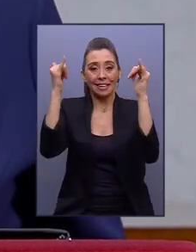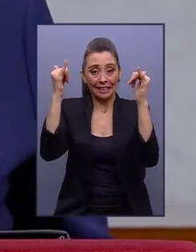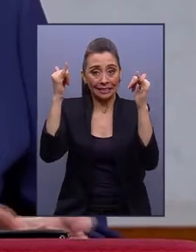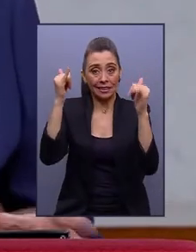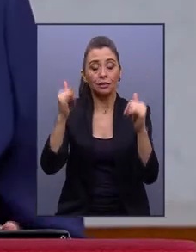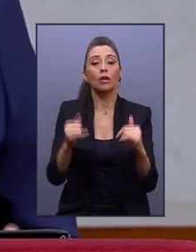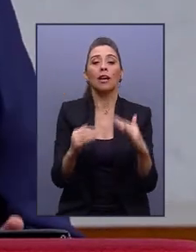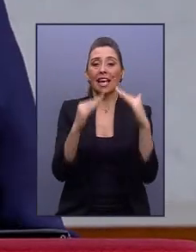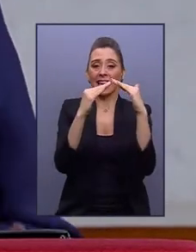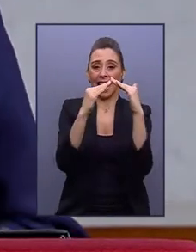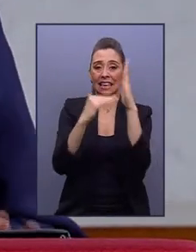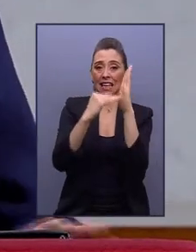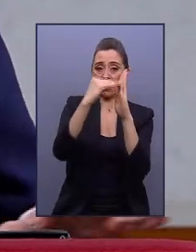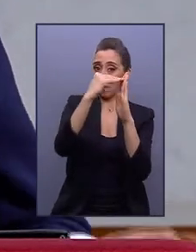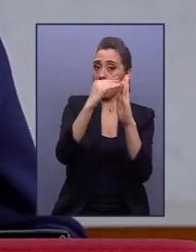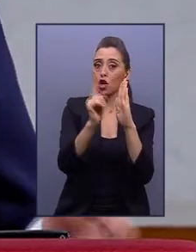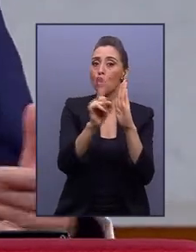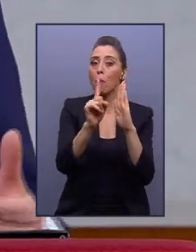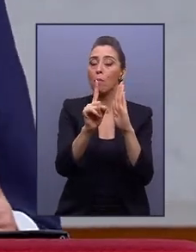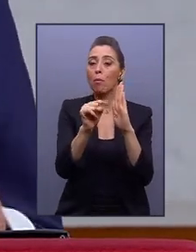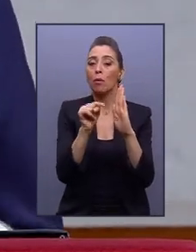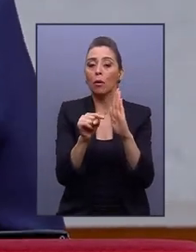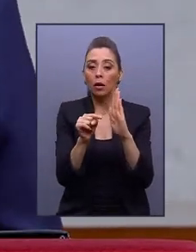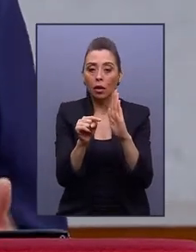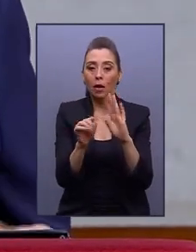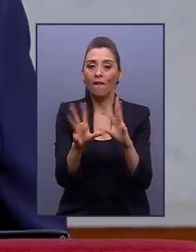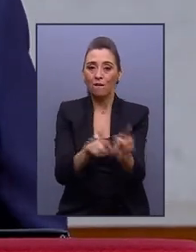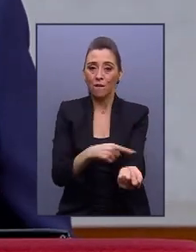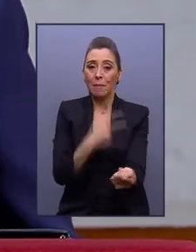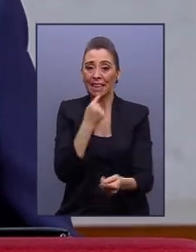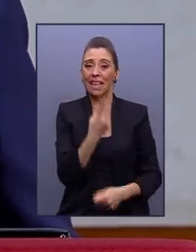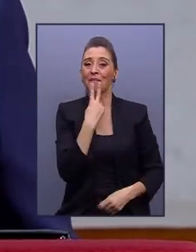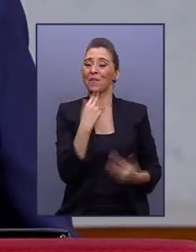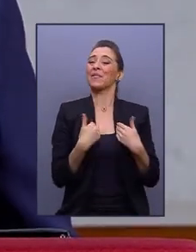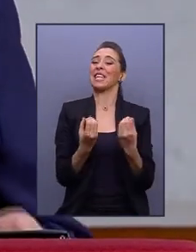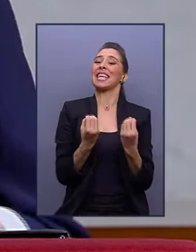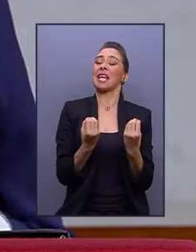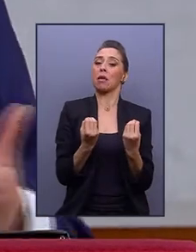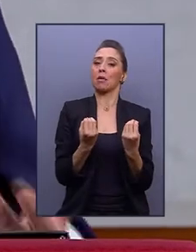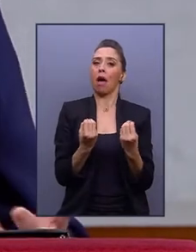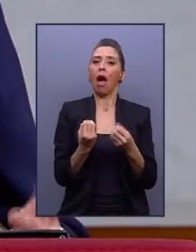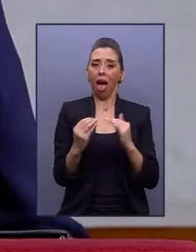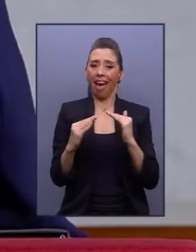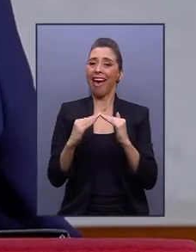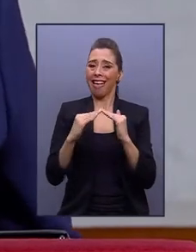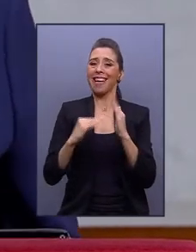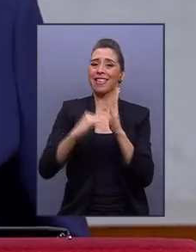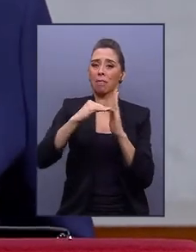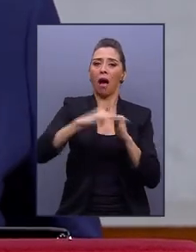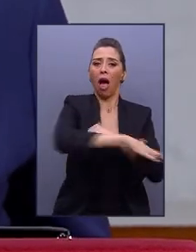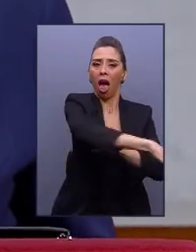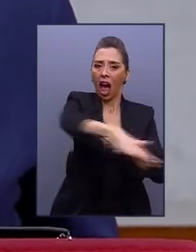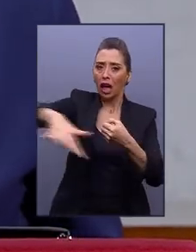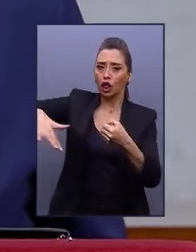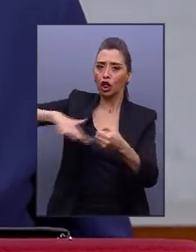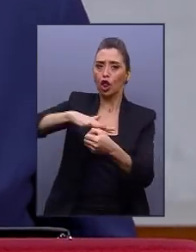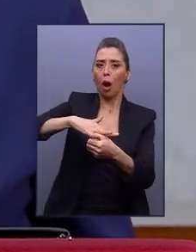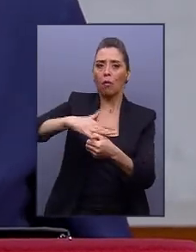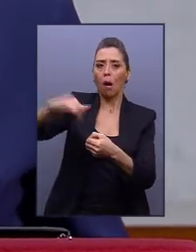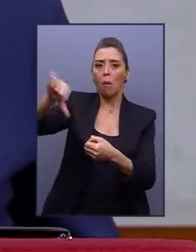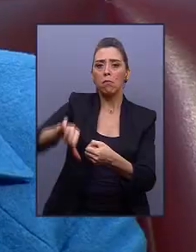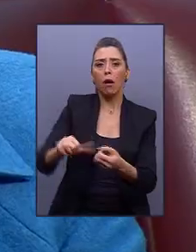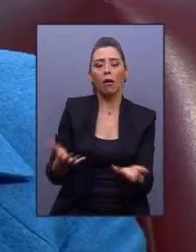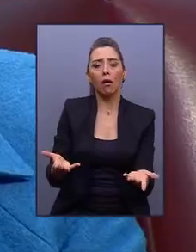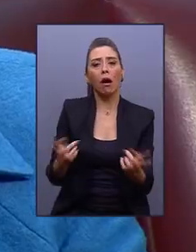Porque ninguna casa o departamento puede ser el piral que quieren las familias para sus vidas si lo que hay alrededor no se encuentra también en buenas